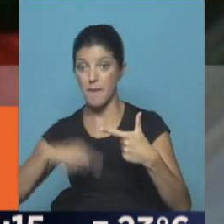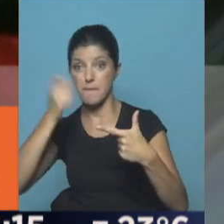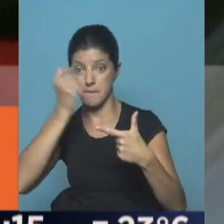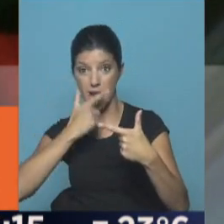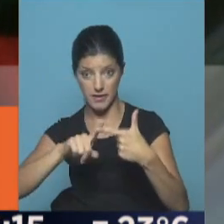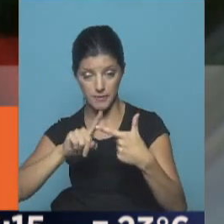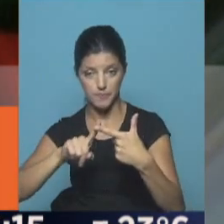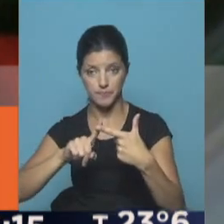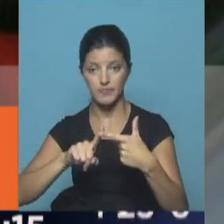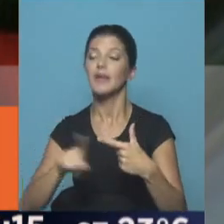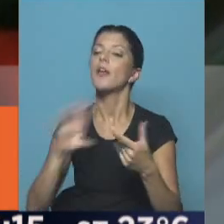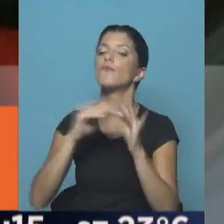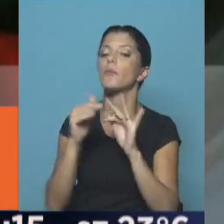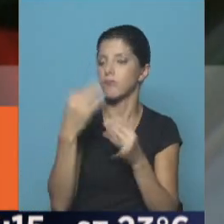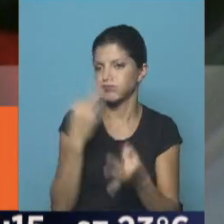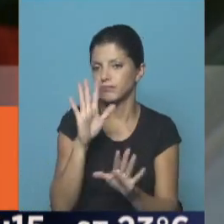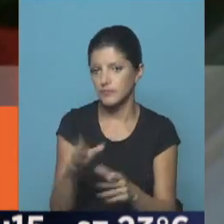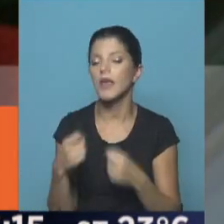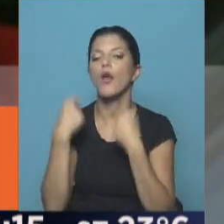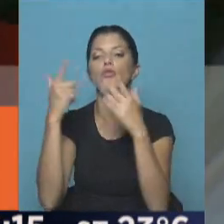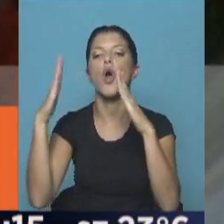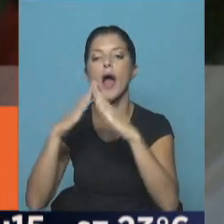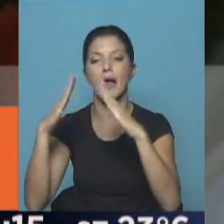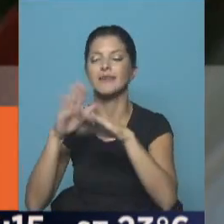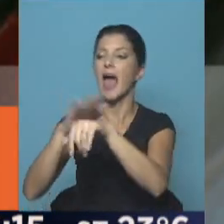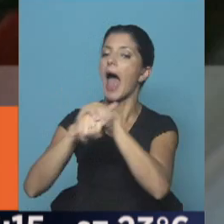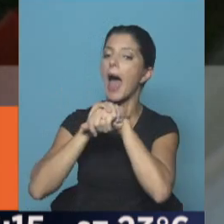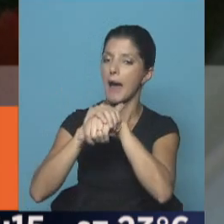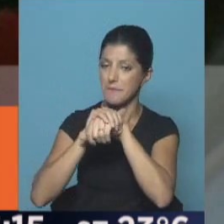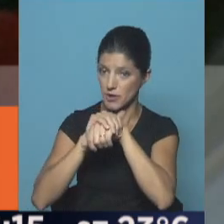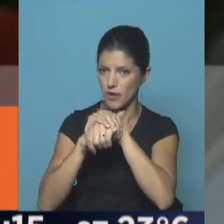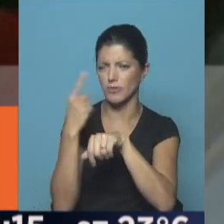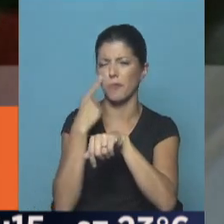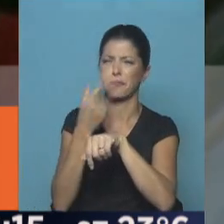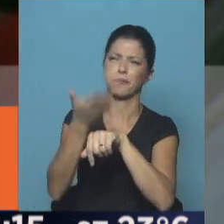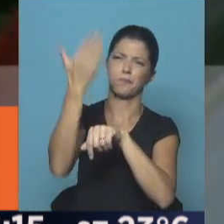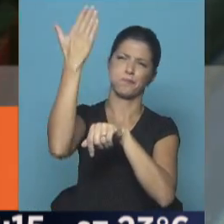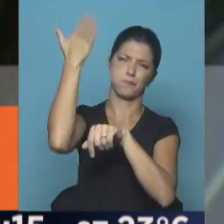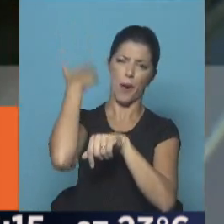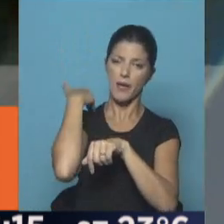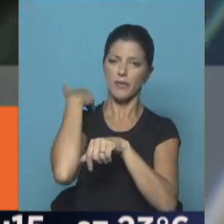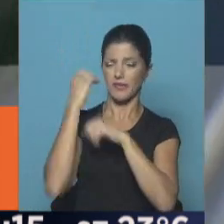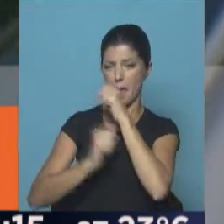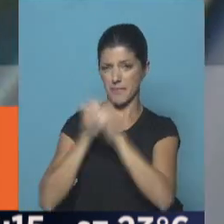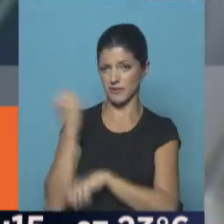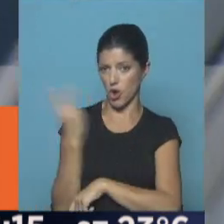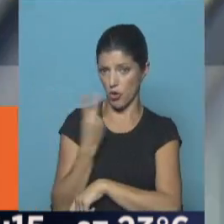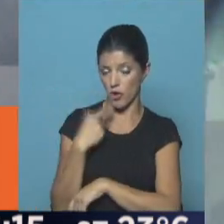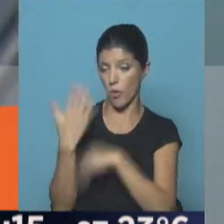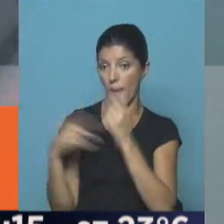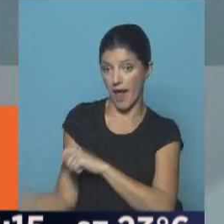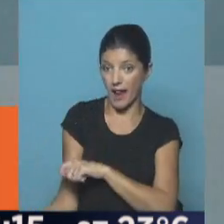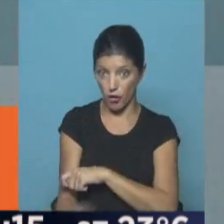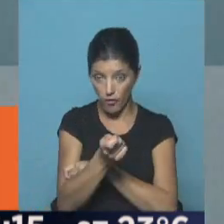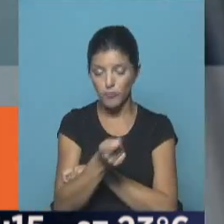excepción justamente para ofrecerle a su amigo Macri, a quien conoce desde los tiempos de empresario y que jugaban al golf,